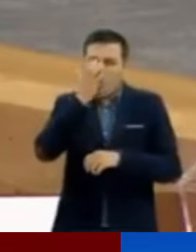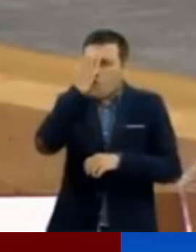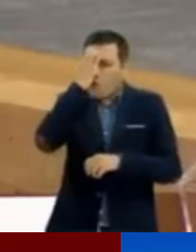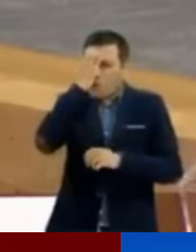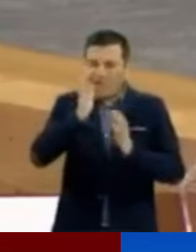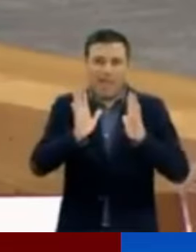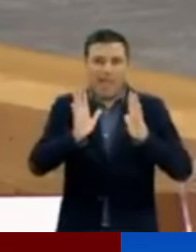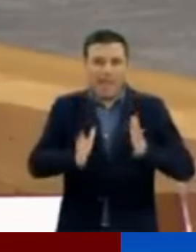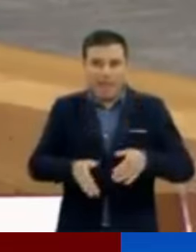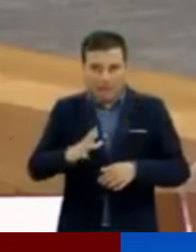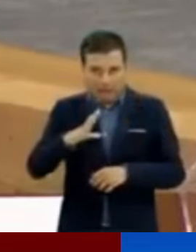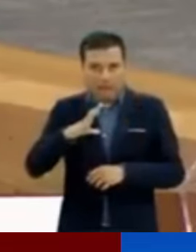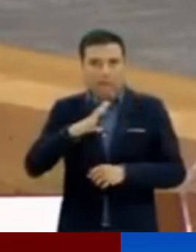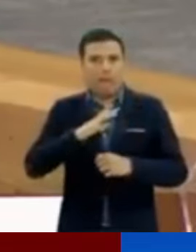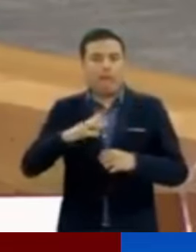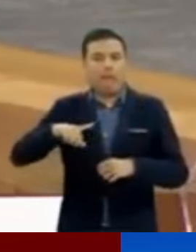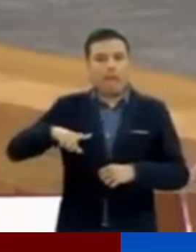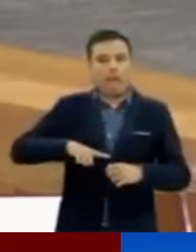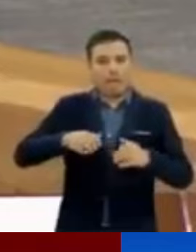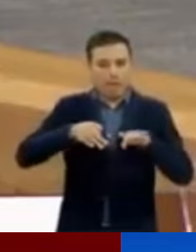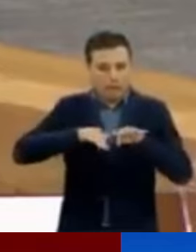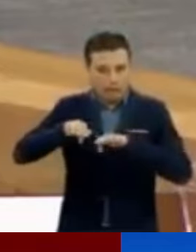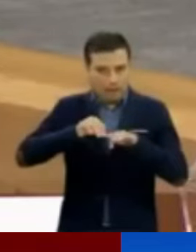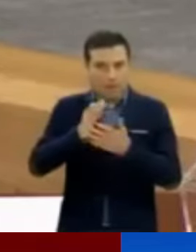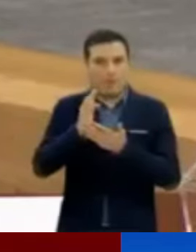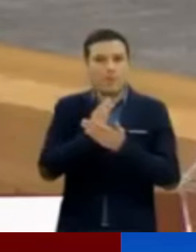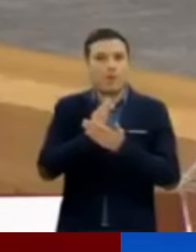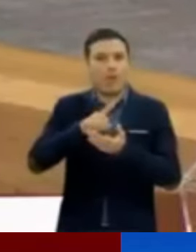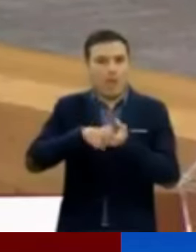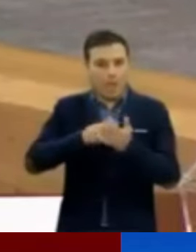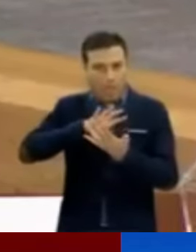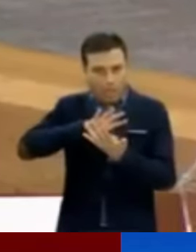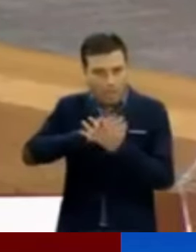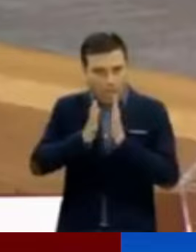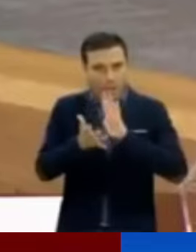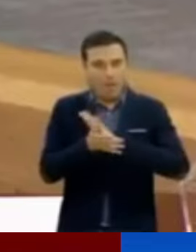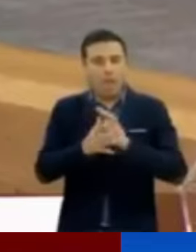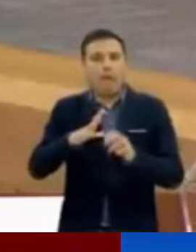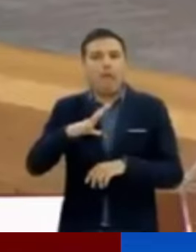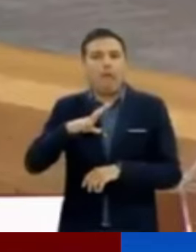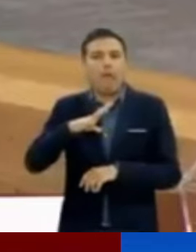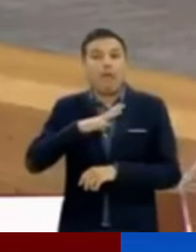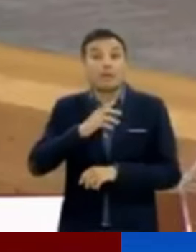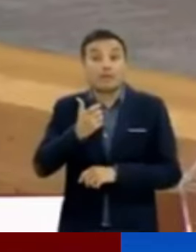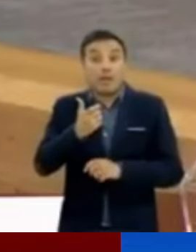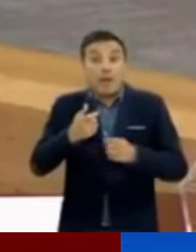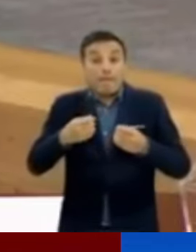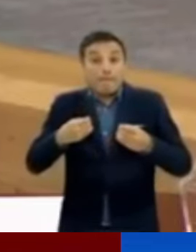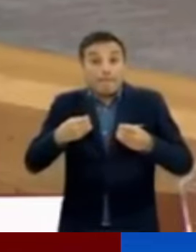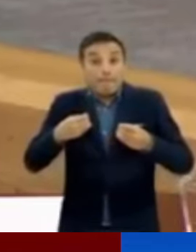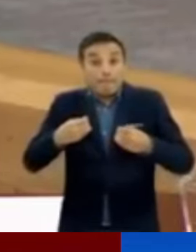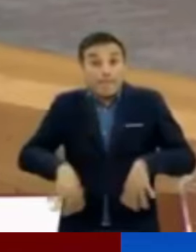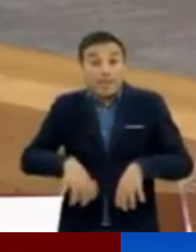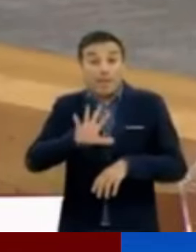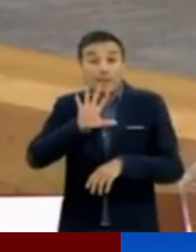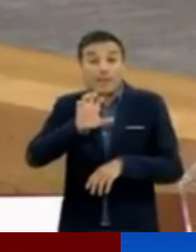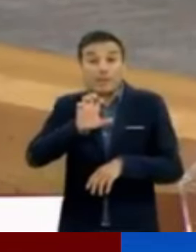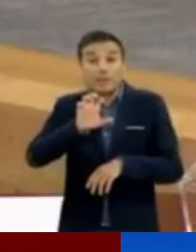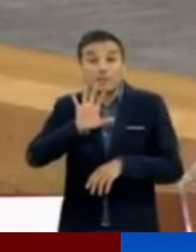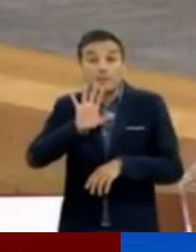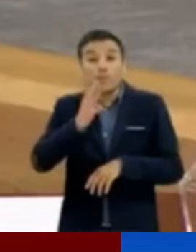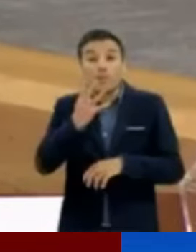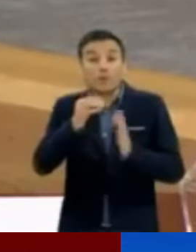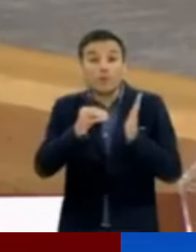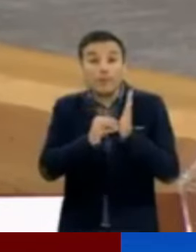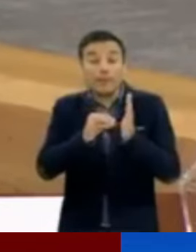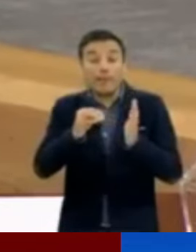a servidores públicos del gobierno de Morena y que ha representado una pérdida para este estado de